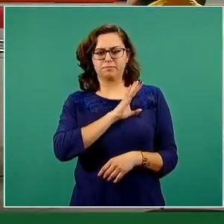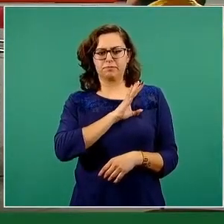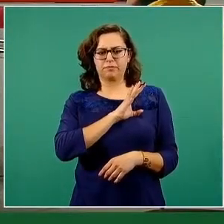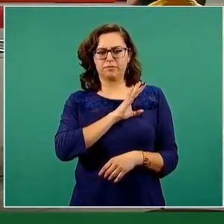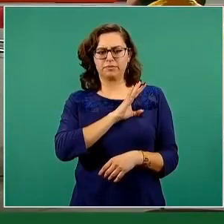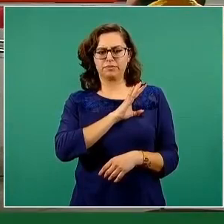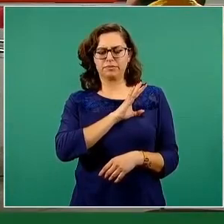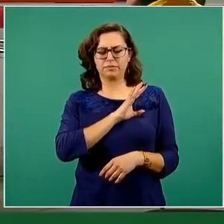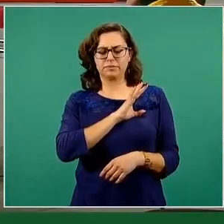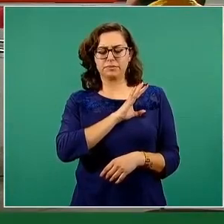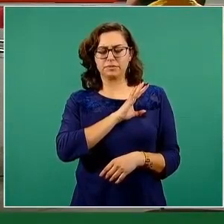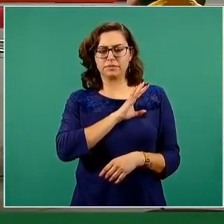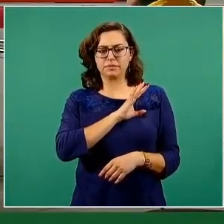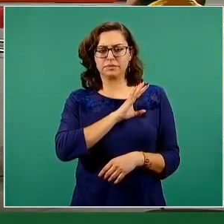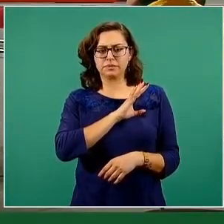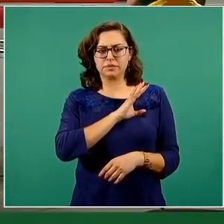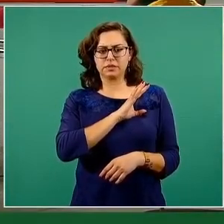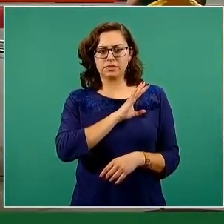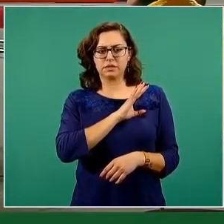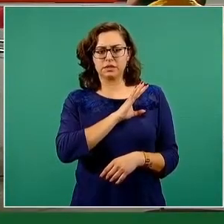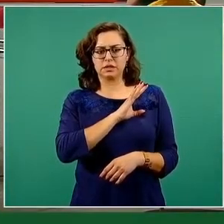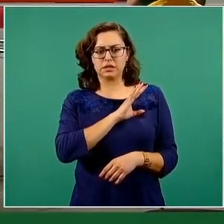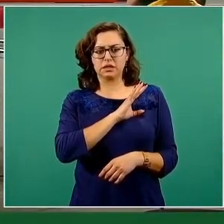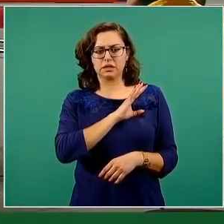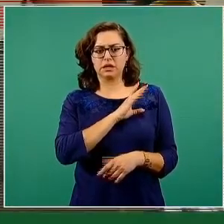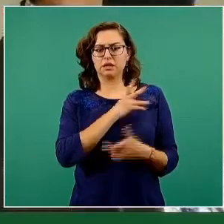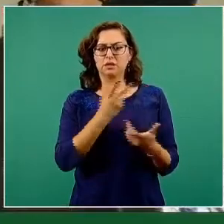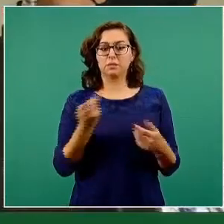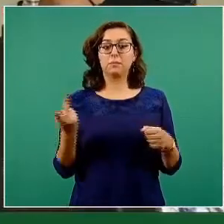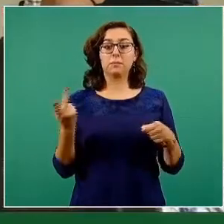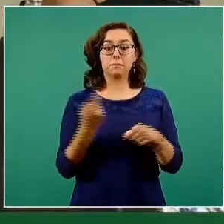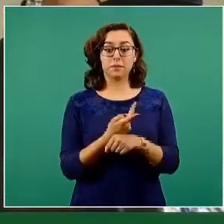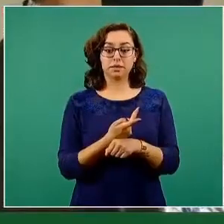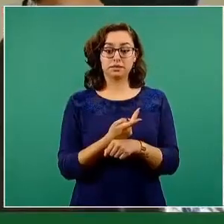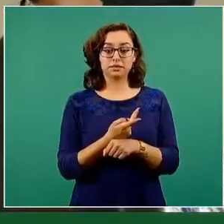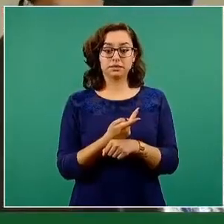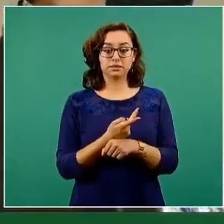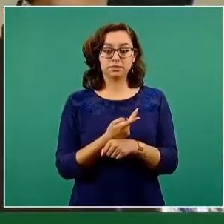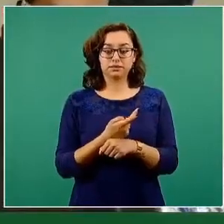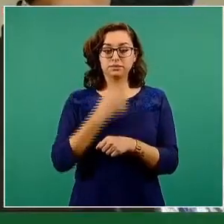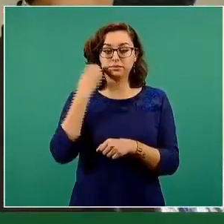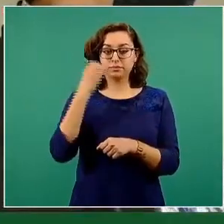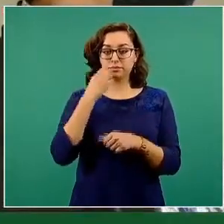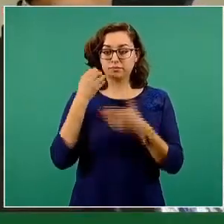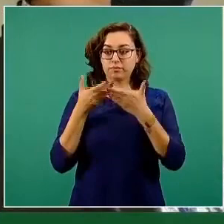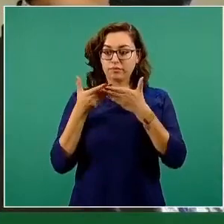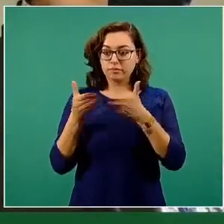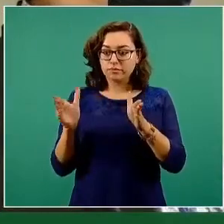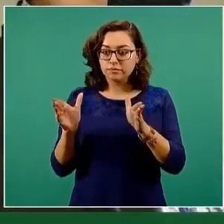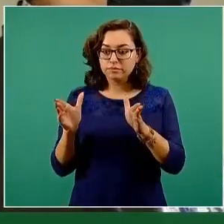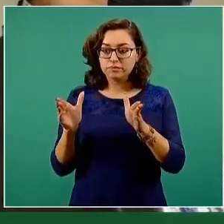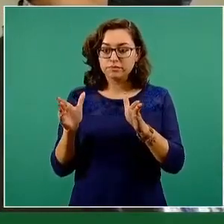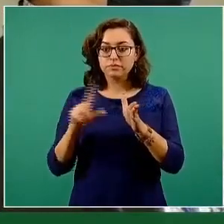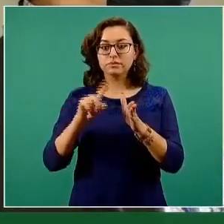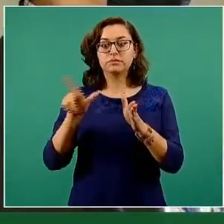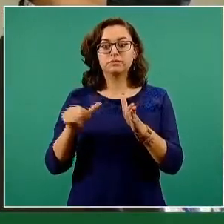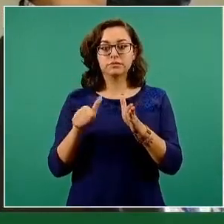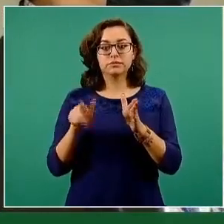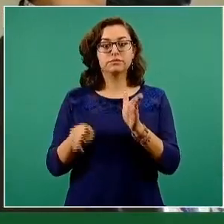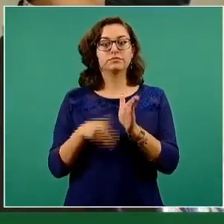Entonces, a ver qué medidas continúan en un lugar, ¿no? Después de que se abrieron las clases y se cierran las escuelas, si el